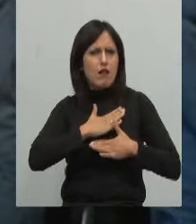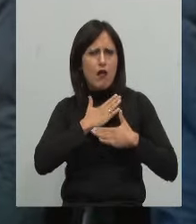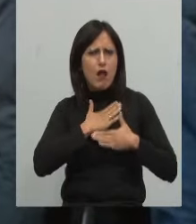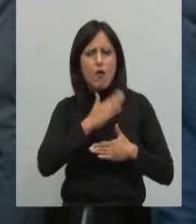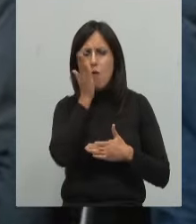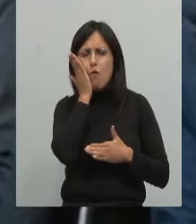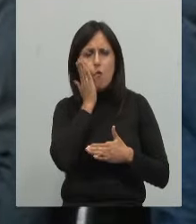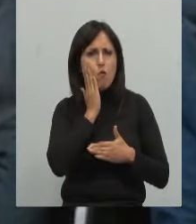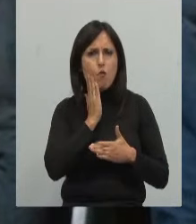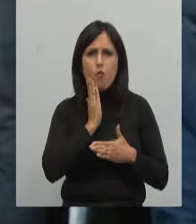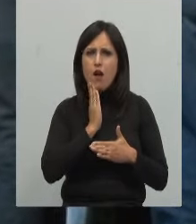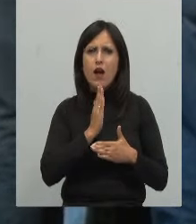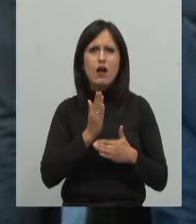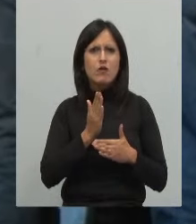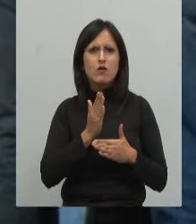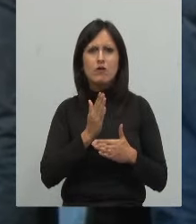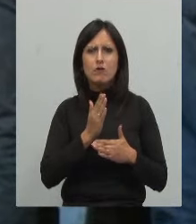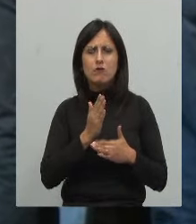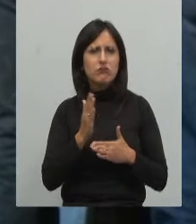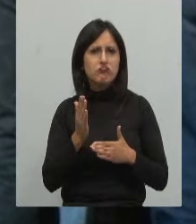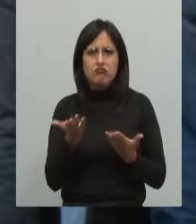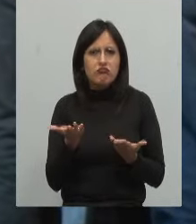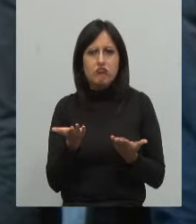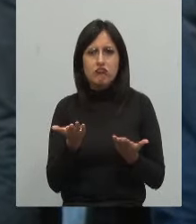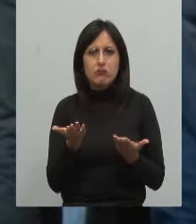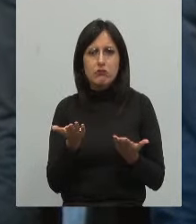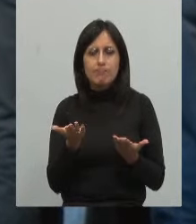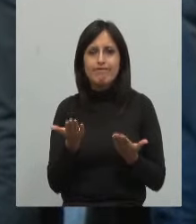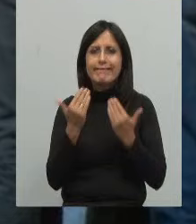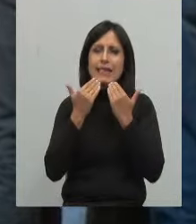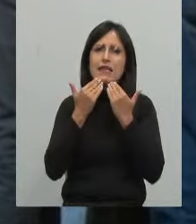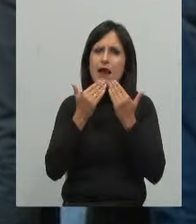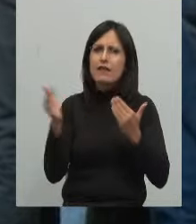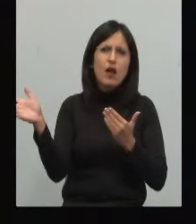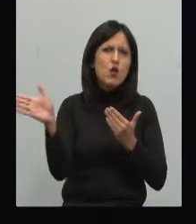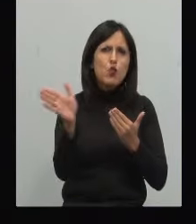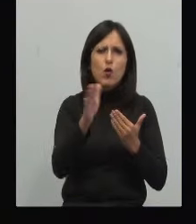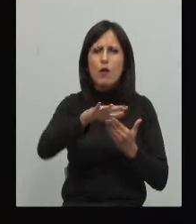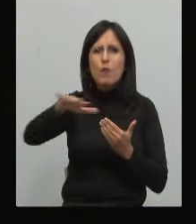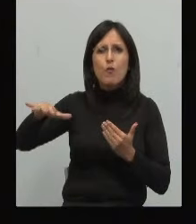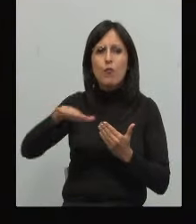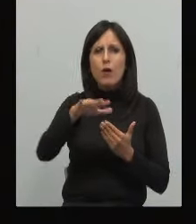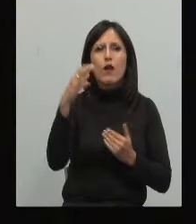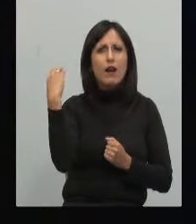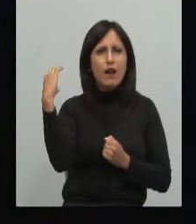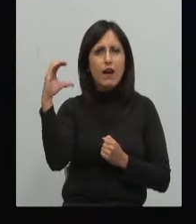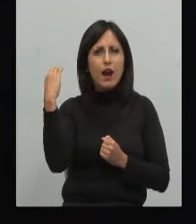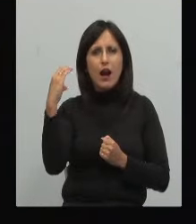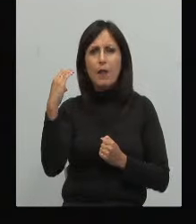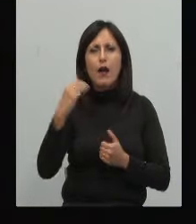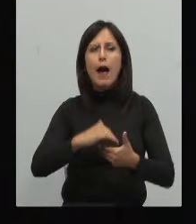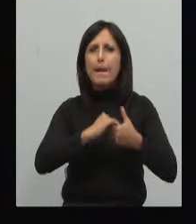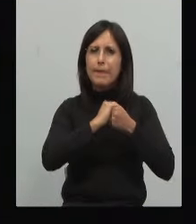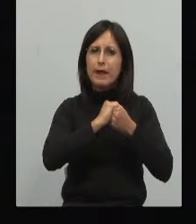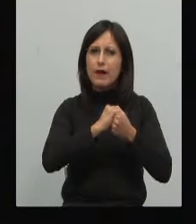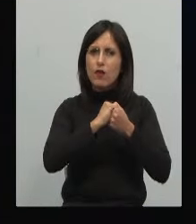bondadoso, bueno, lleno. Mire, nosotros agradecemos a la gente del Carmen que nos ayudó, nos colaboró, los amigos